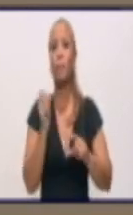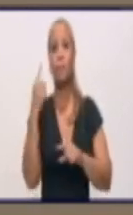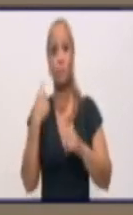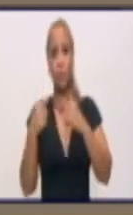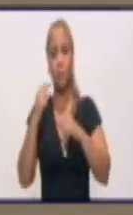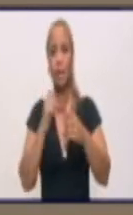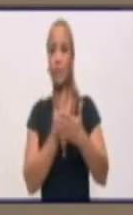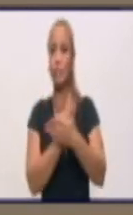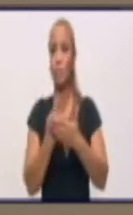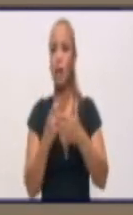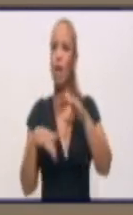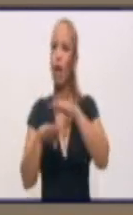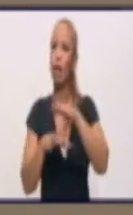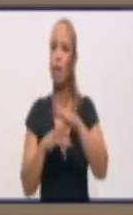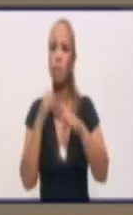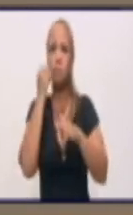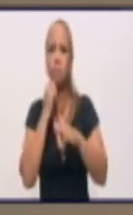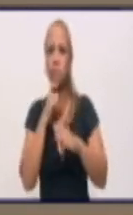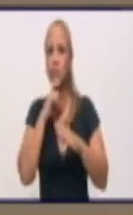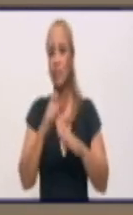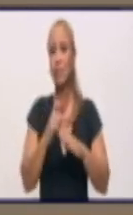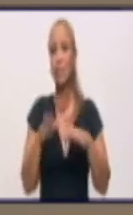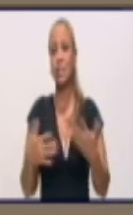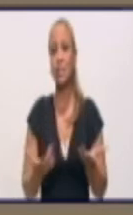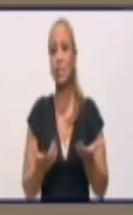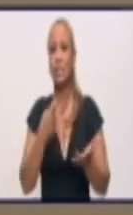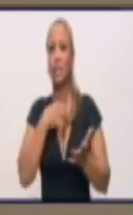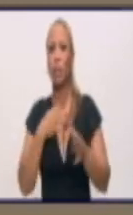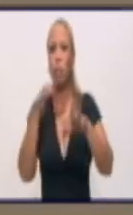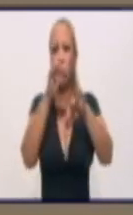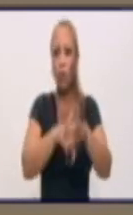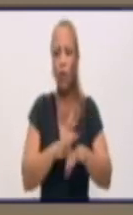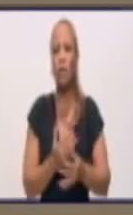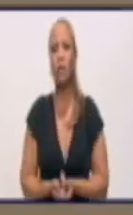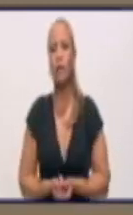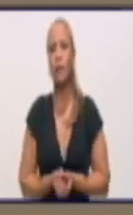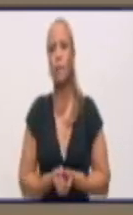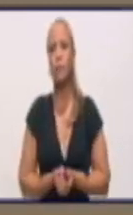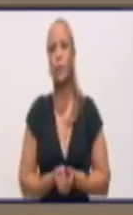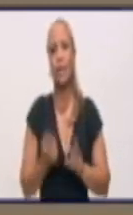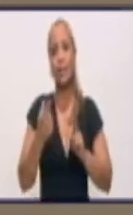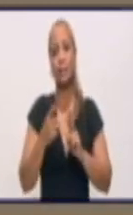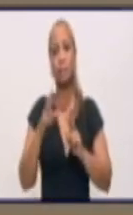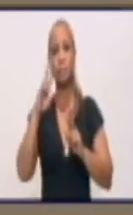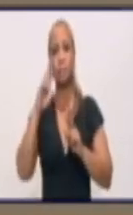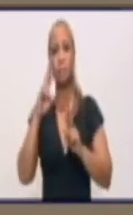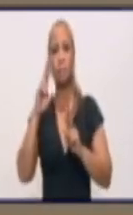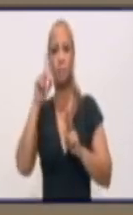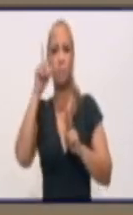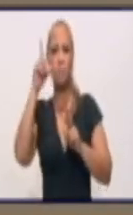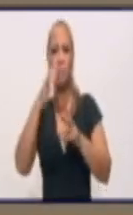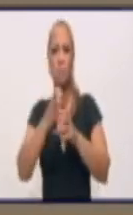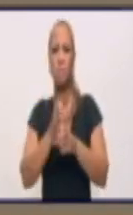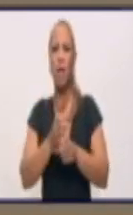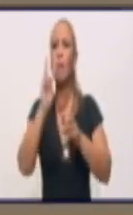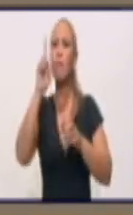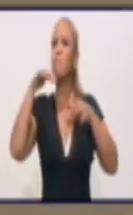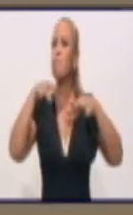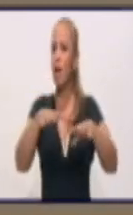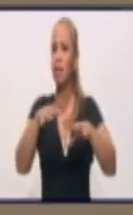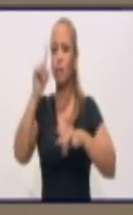que más despunta, que mayor focalidad está presentando, es el área de salud René Valle. René Valle. Con la mayor cantidad de manzanas reiterativas